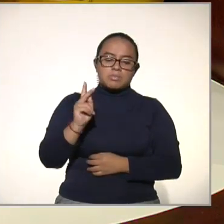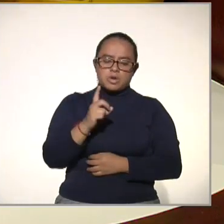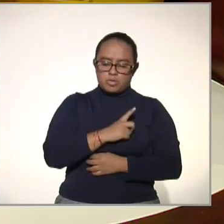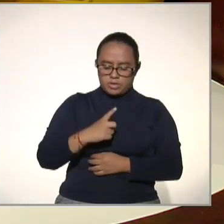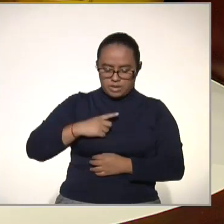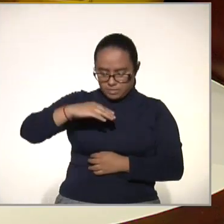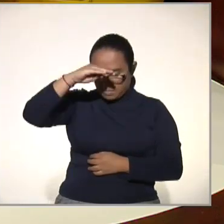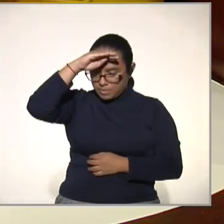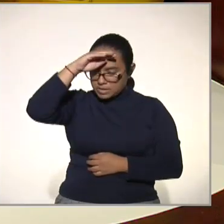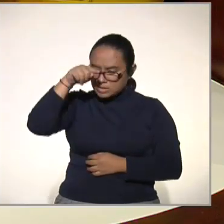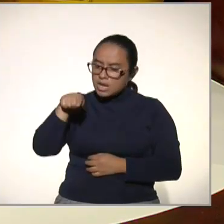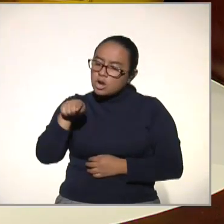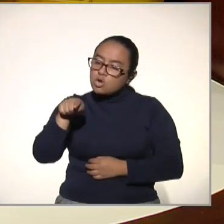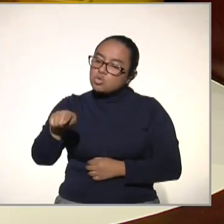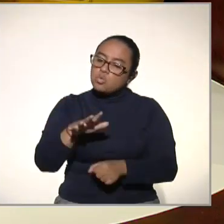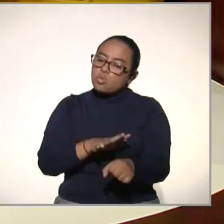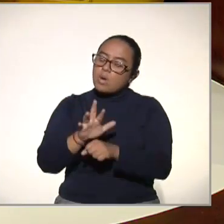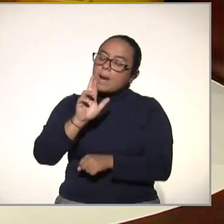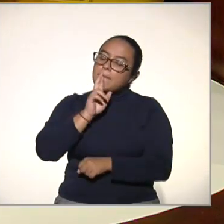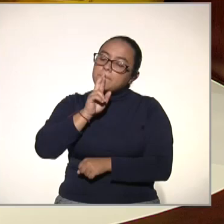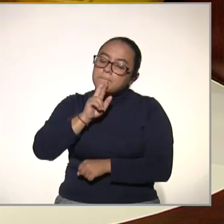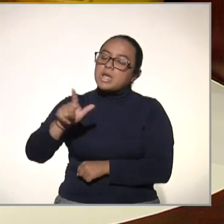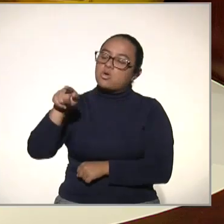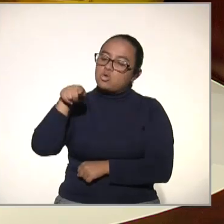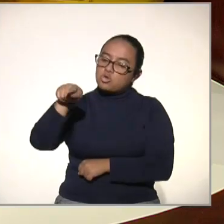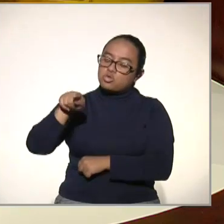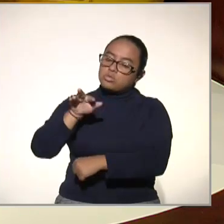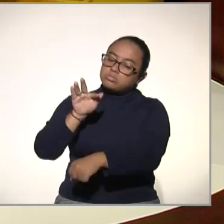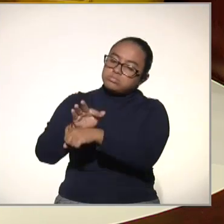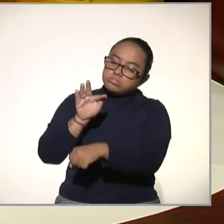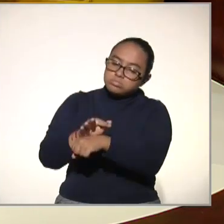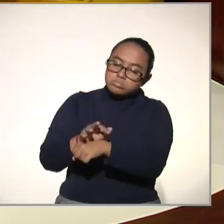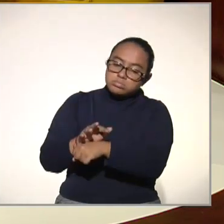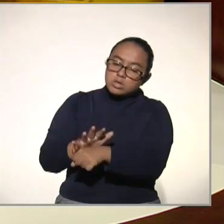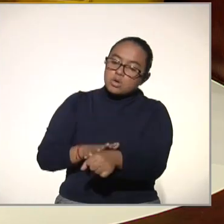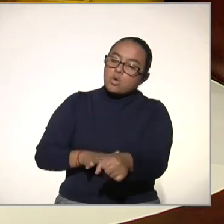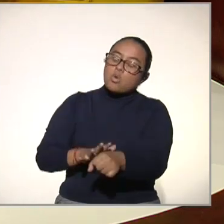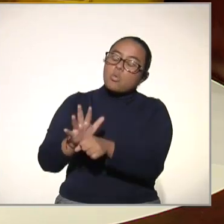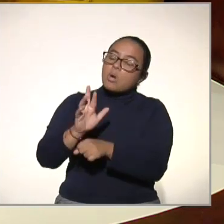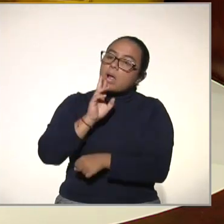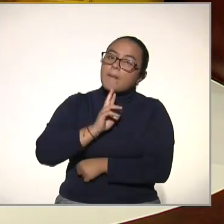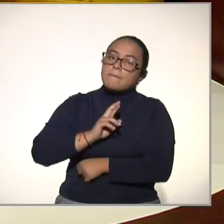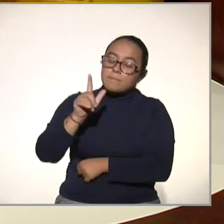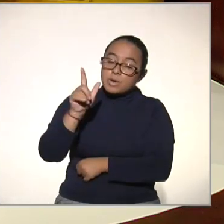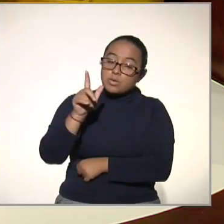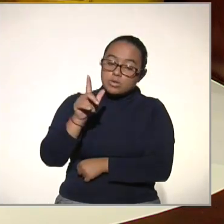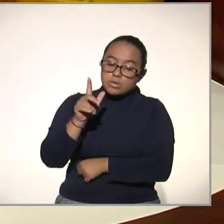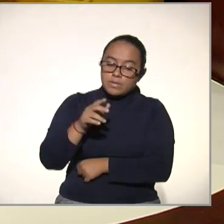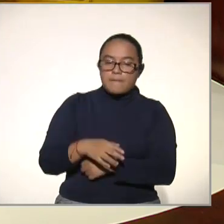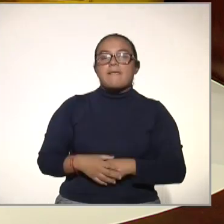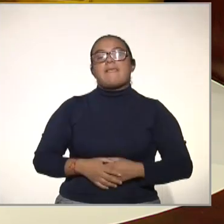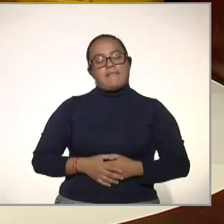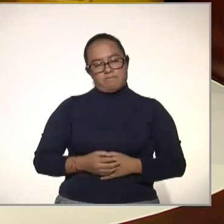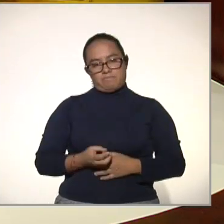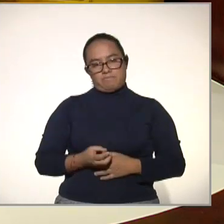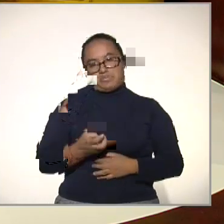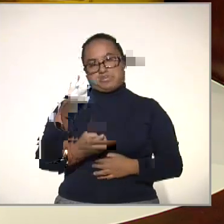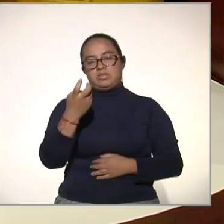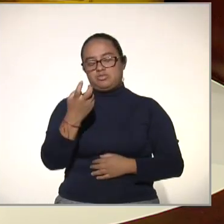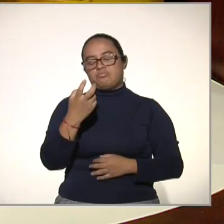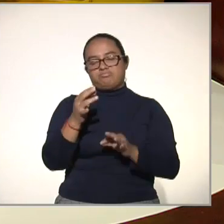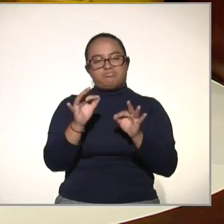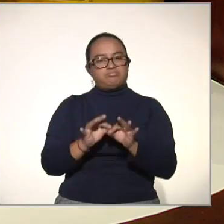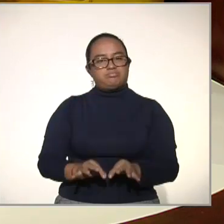lo mejor para esta persona, qué es lo mejor, qué le produce más bienestar, muchas